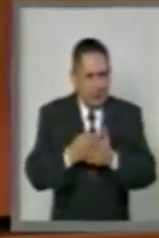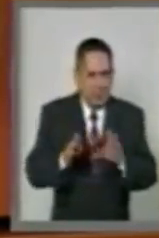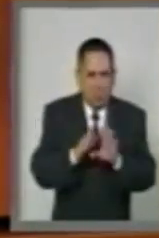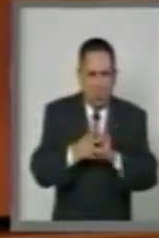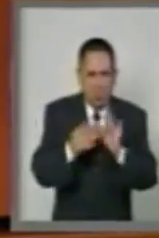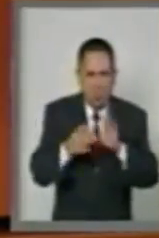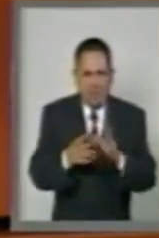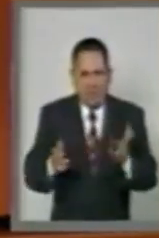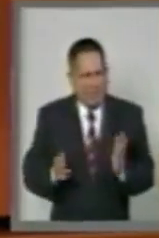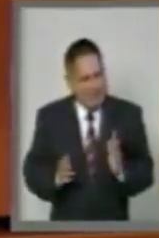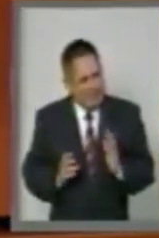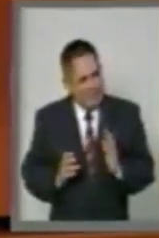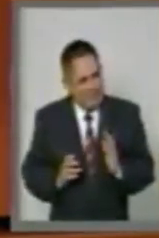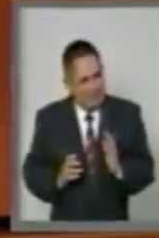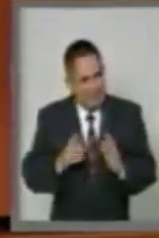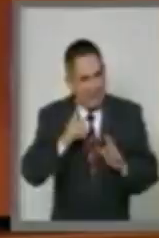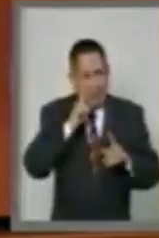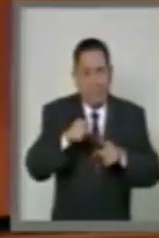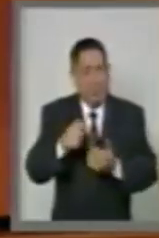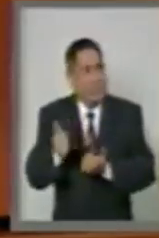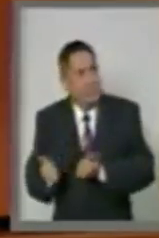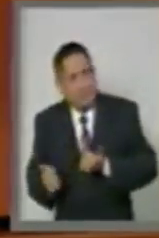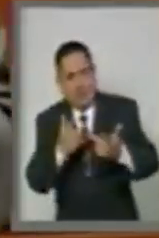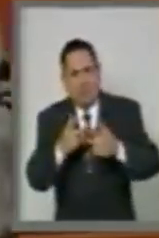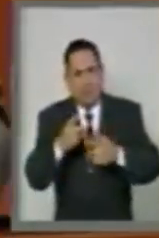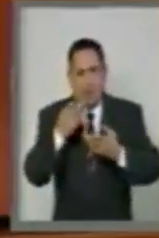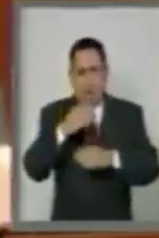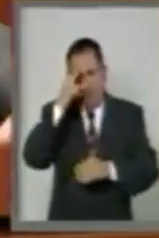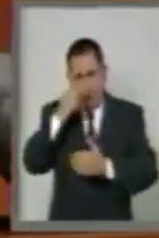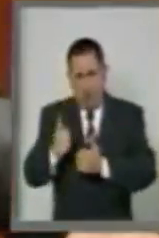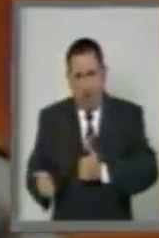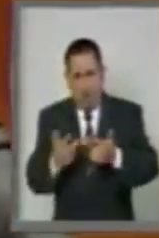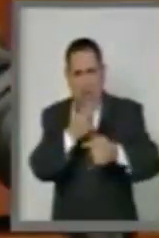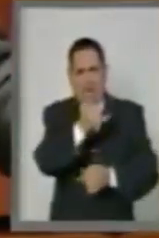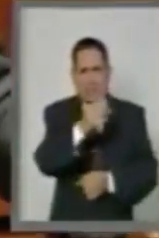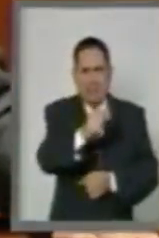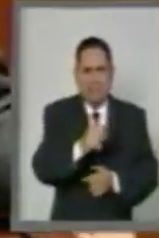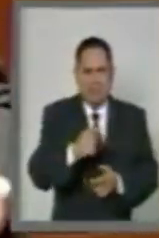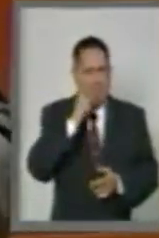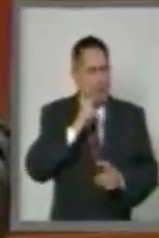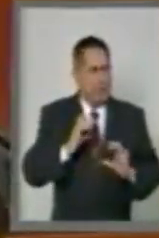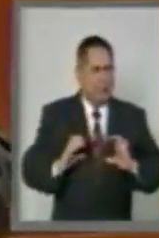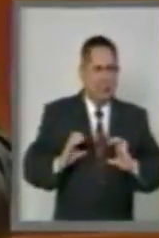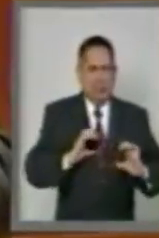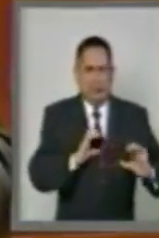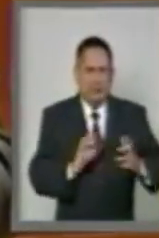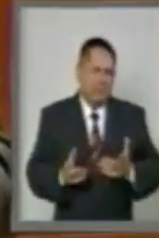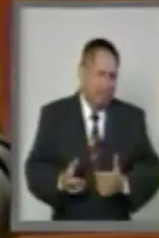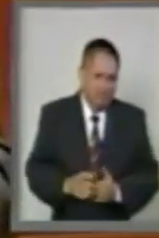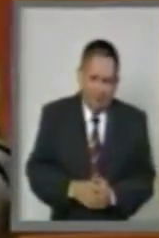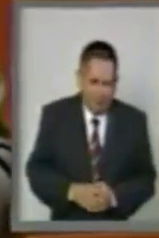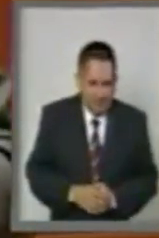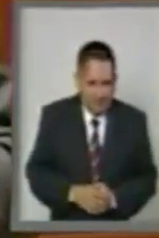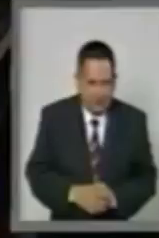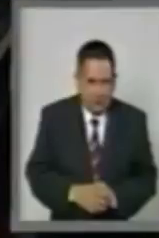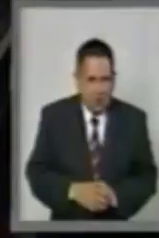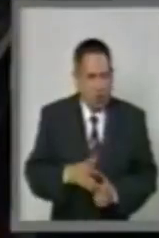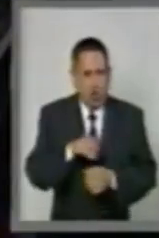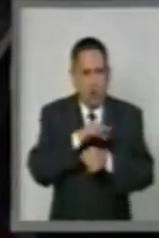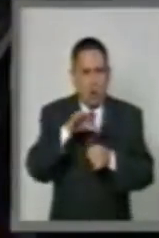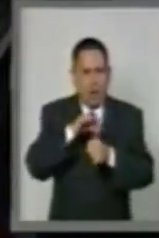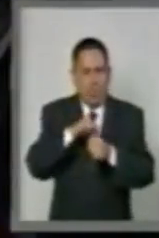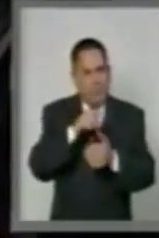la moneda y todo eso, le manda dinero el Banco de México a Hacienda para que se mantenga así. No van a